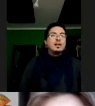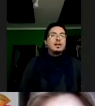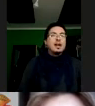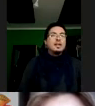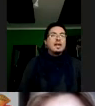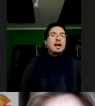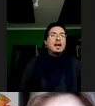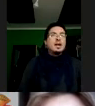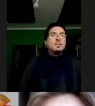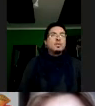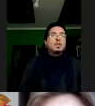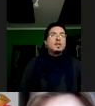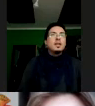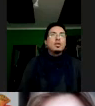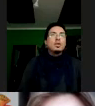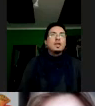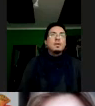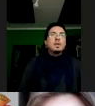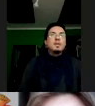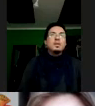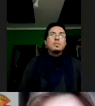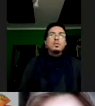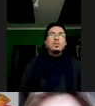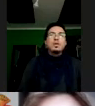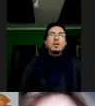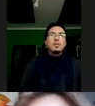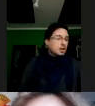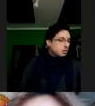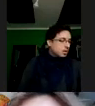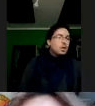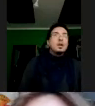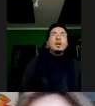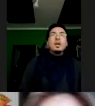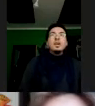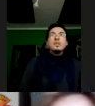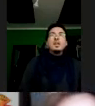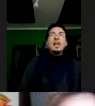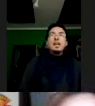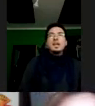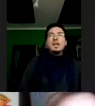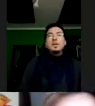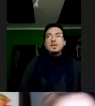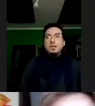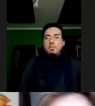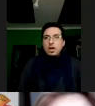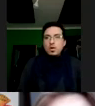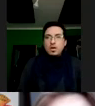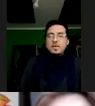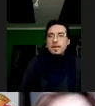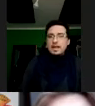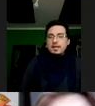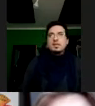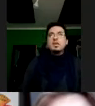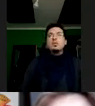letra A, con esta línea rojita que aparece aquí por toda la parte de arriba, es la línea que aparece en el plano